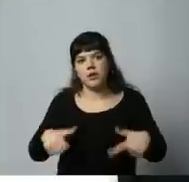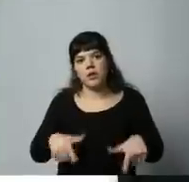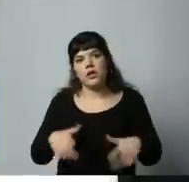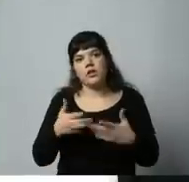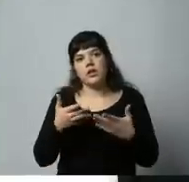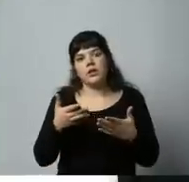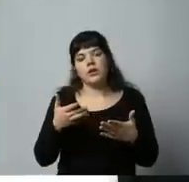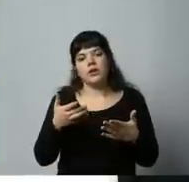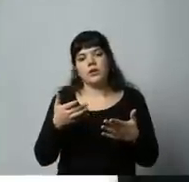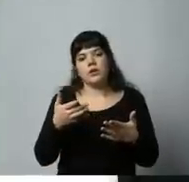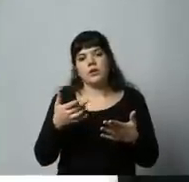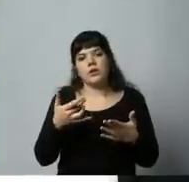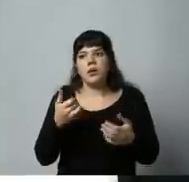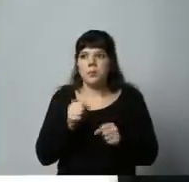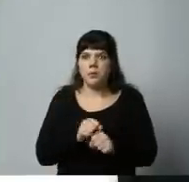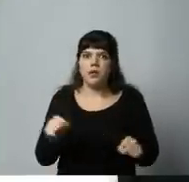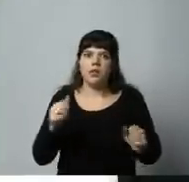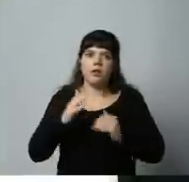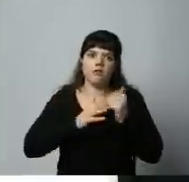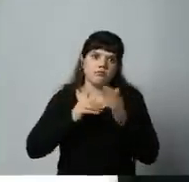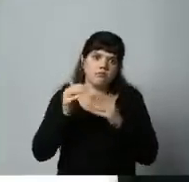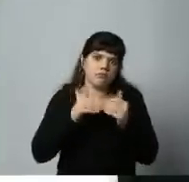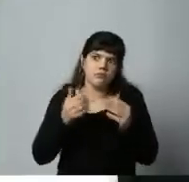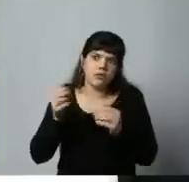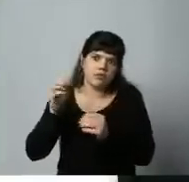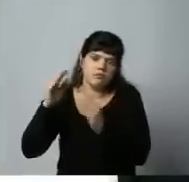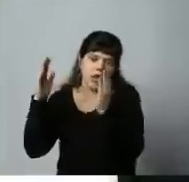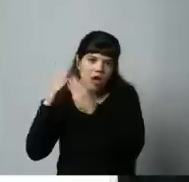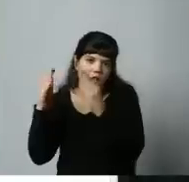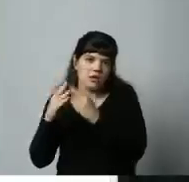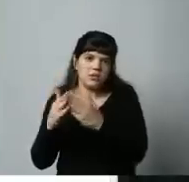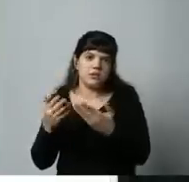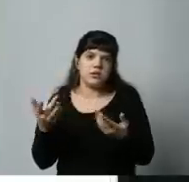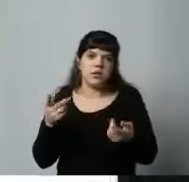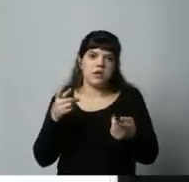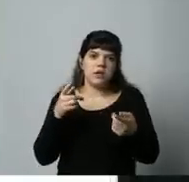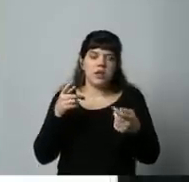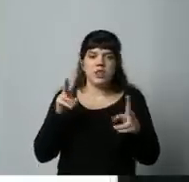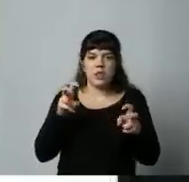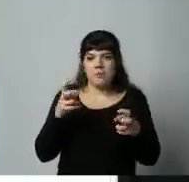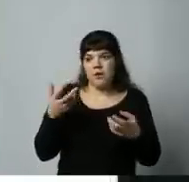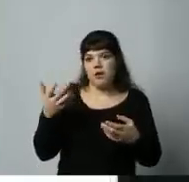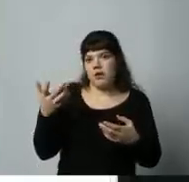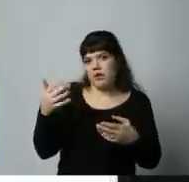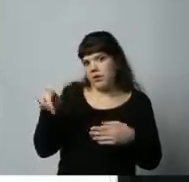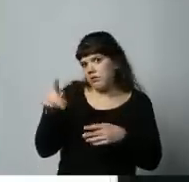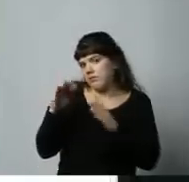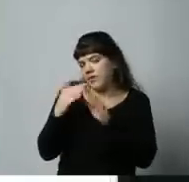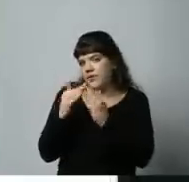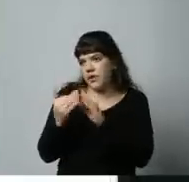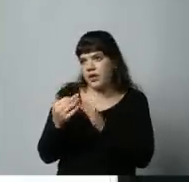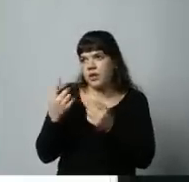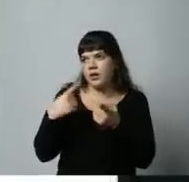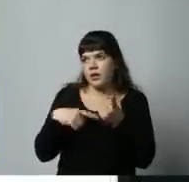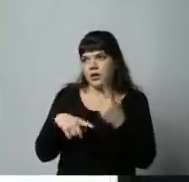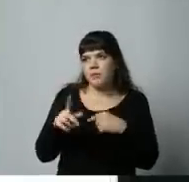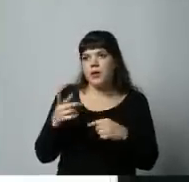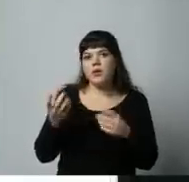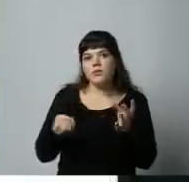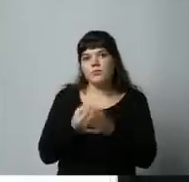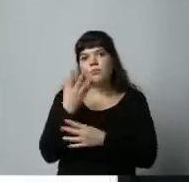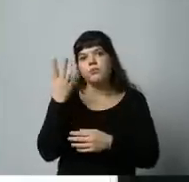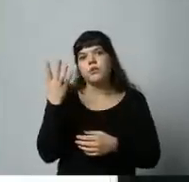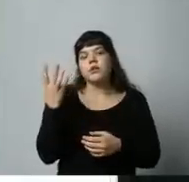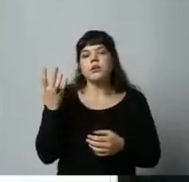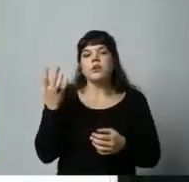este y construir la vivienda en ese caso la dirección Nacional de Vivienda se realizó el proyecto